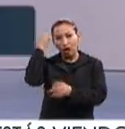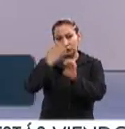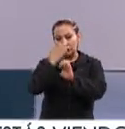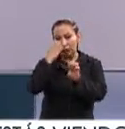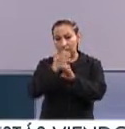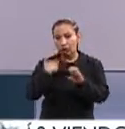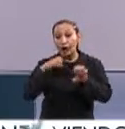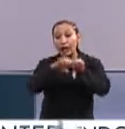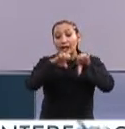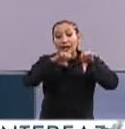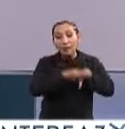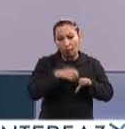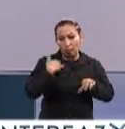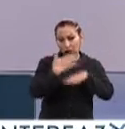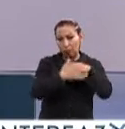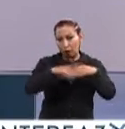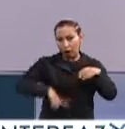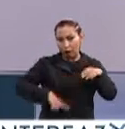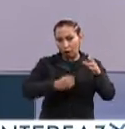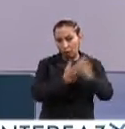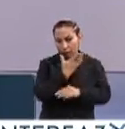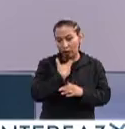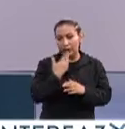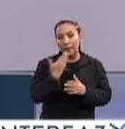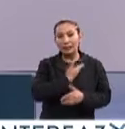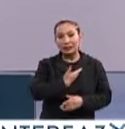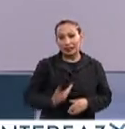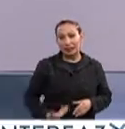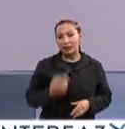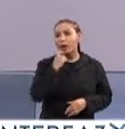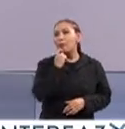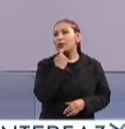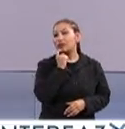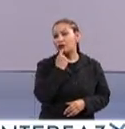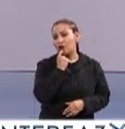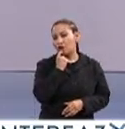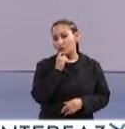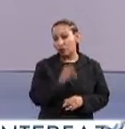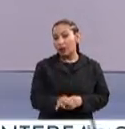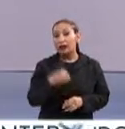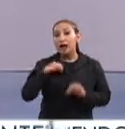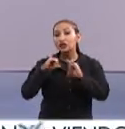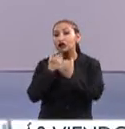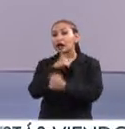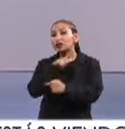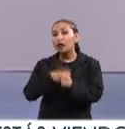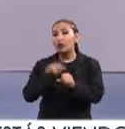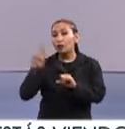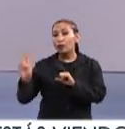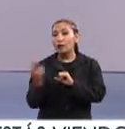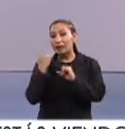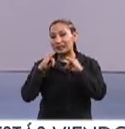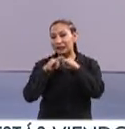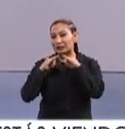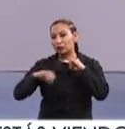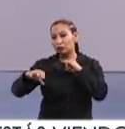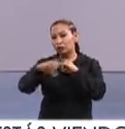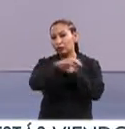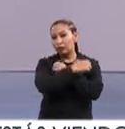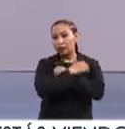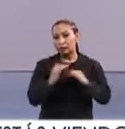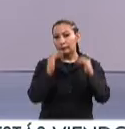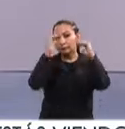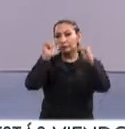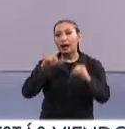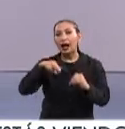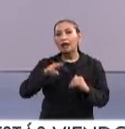se reunieron el equipo de transición en materia educativa del presidente electo, Andrés Manuel López Obrador, la Asociación Nacional de Universidades e Instituciones de Educación